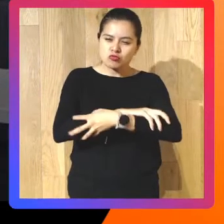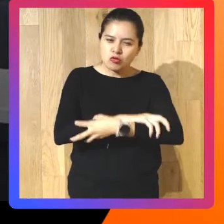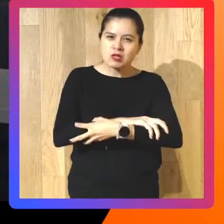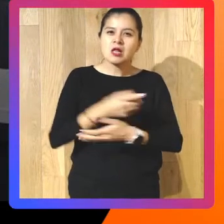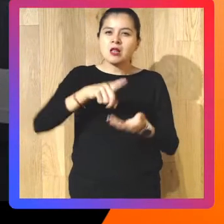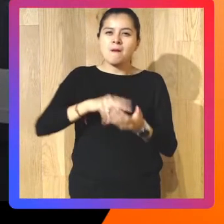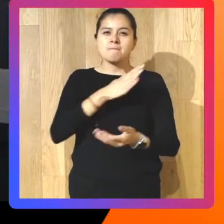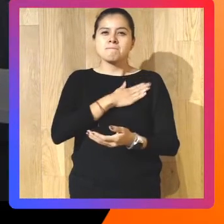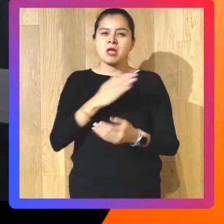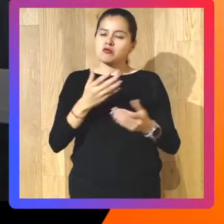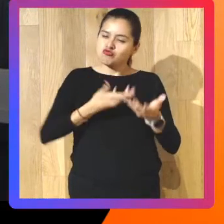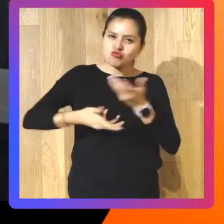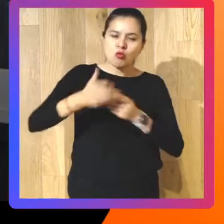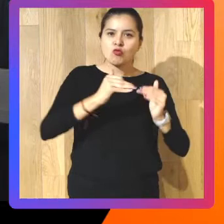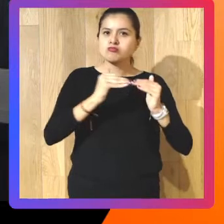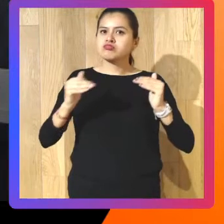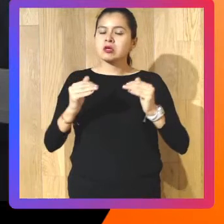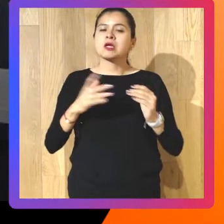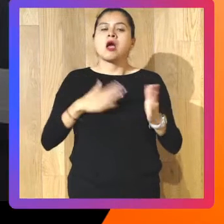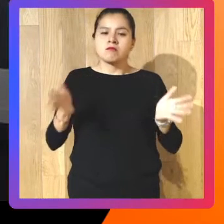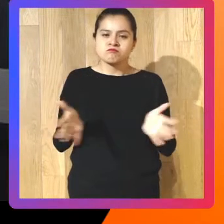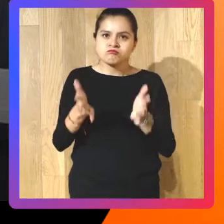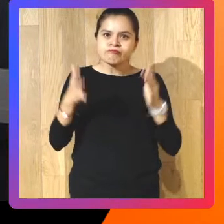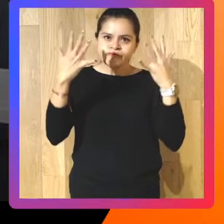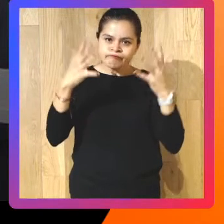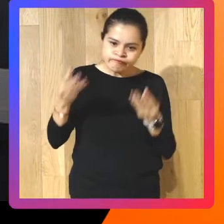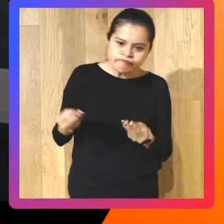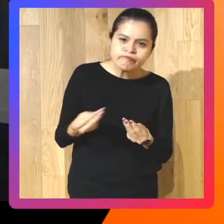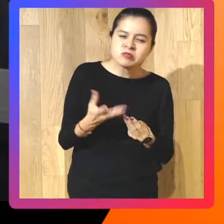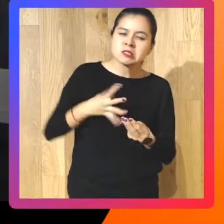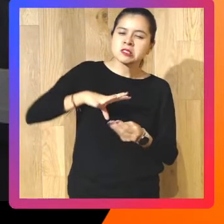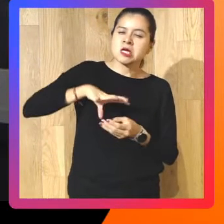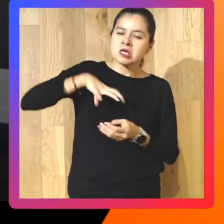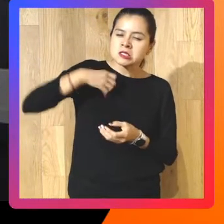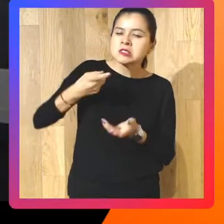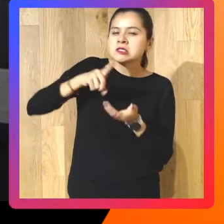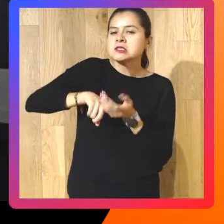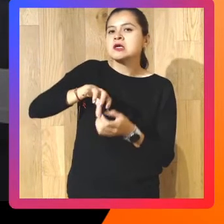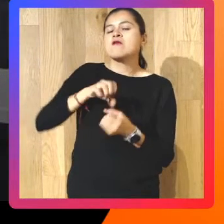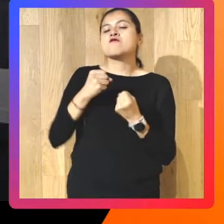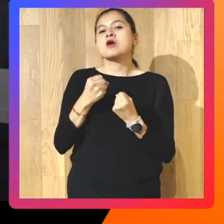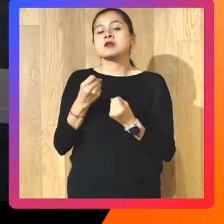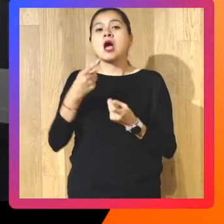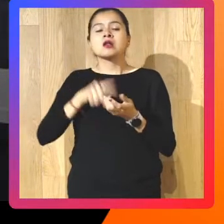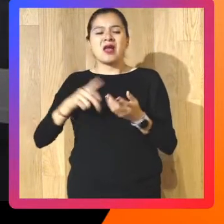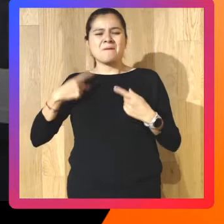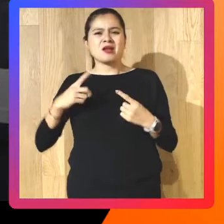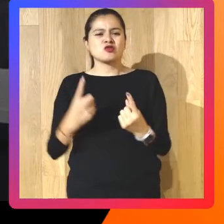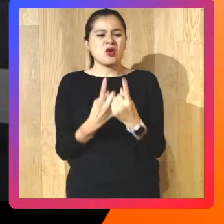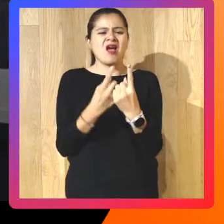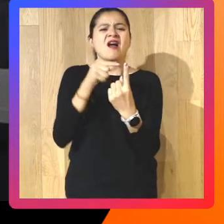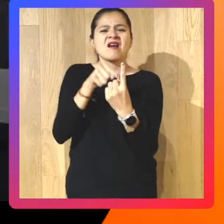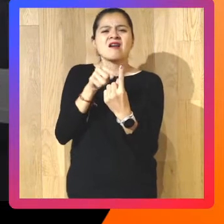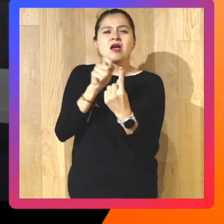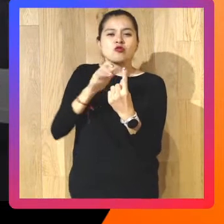bien común, aplaude y sigue comprometiéndose en este gran esfuerzo, ya que cuando hablamos de situar a la persona en el centro de